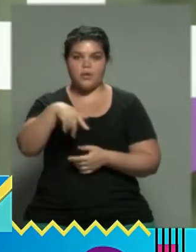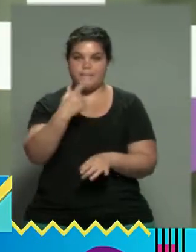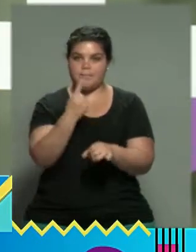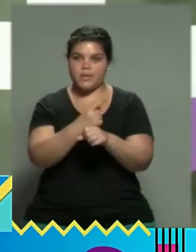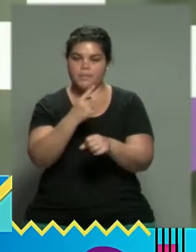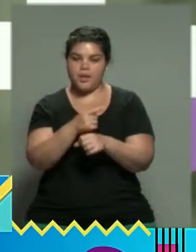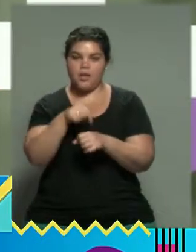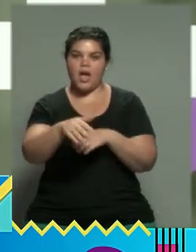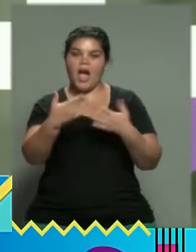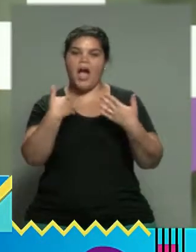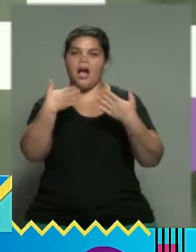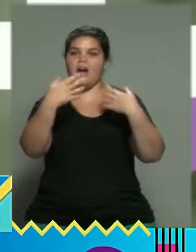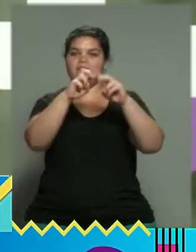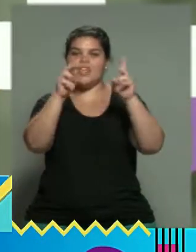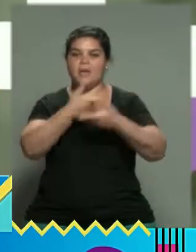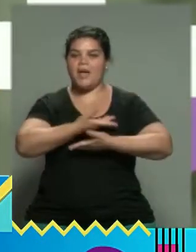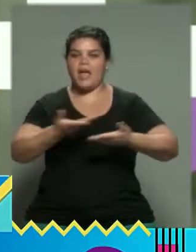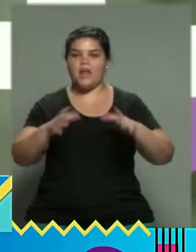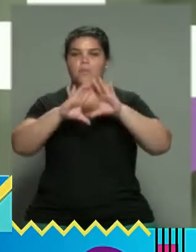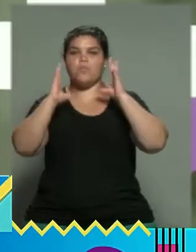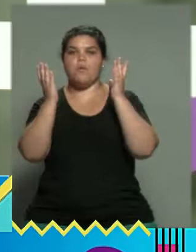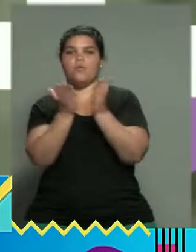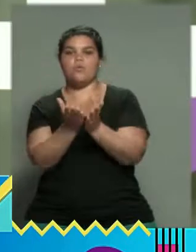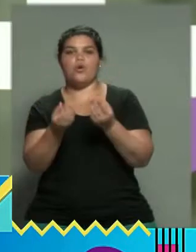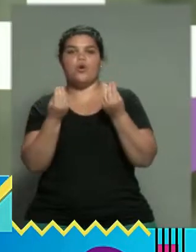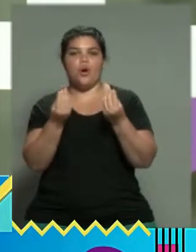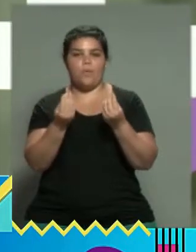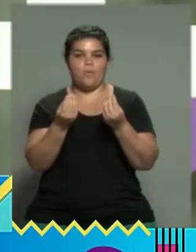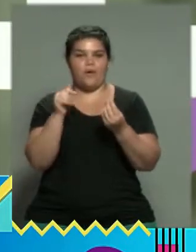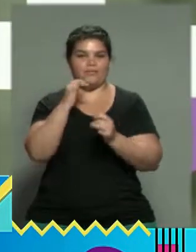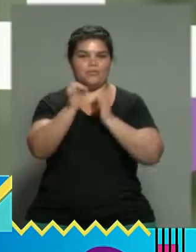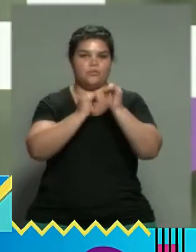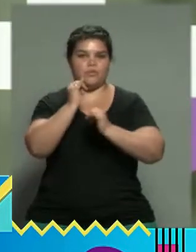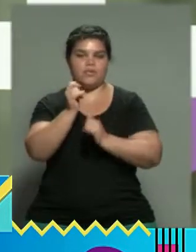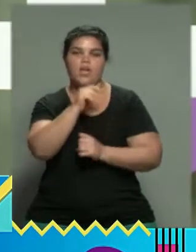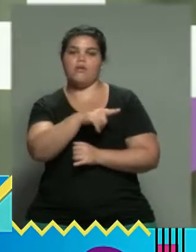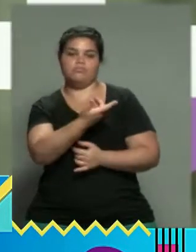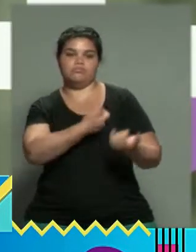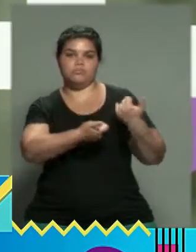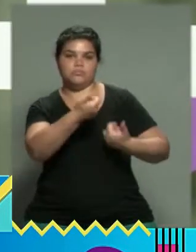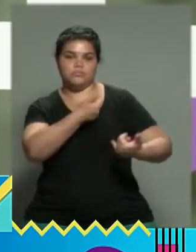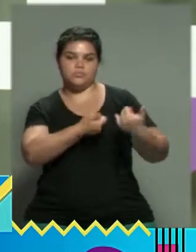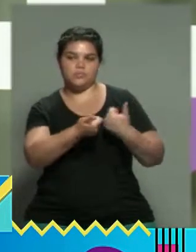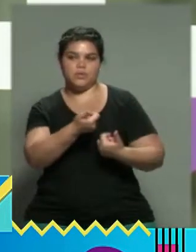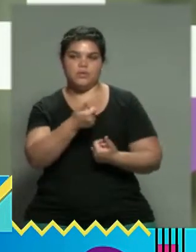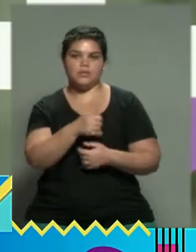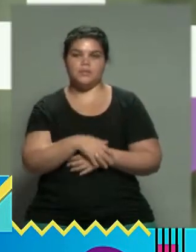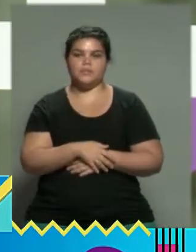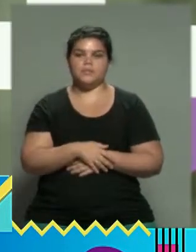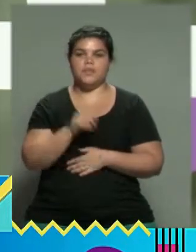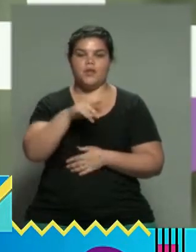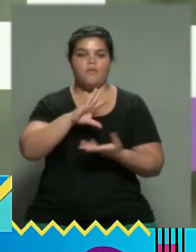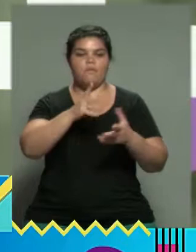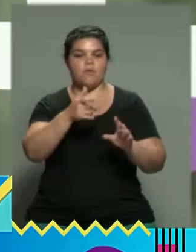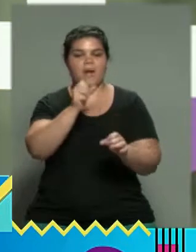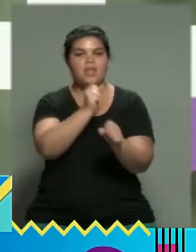hablamos un poco más general, más a nivel mundial, y por ahí, Gustavo, nos decías que era el empleo, ¿no?, la forma de llegar a